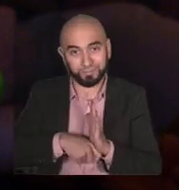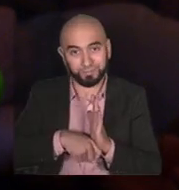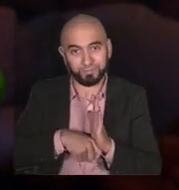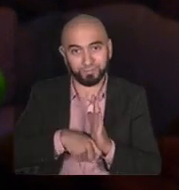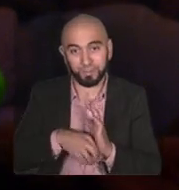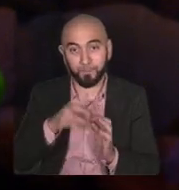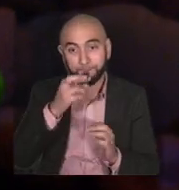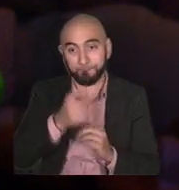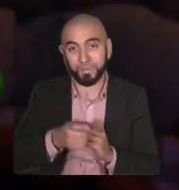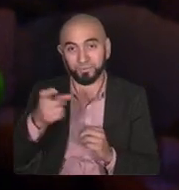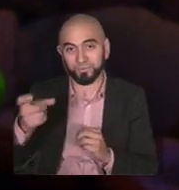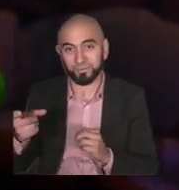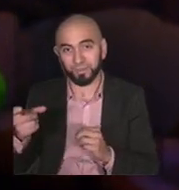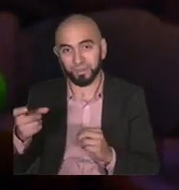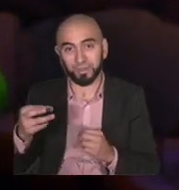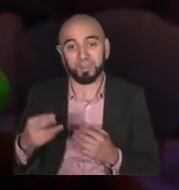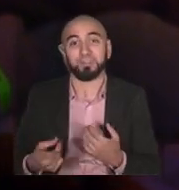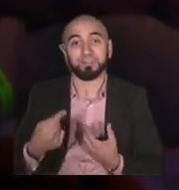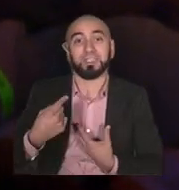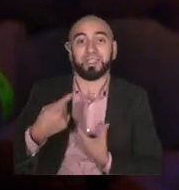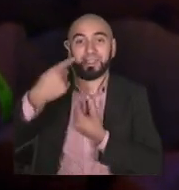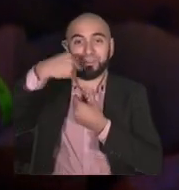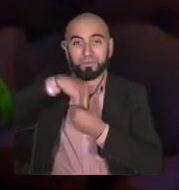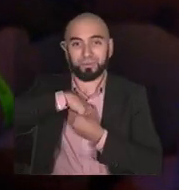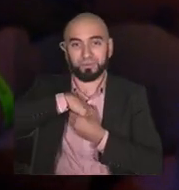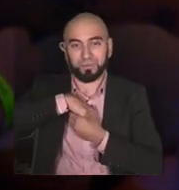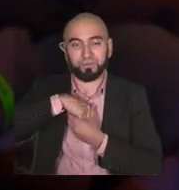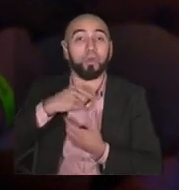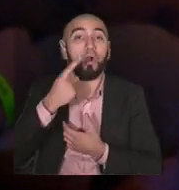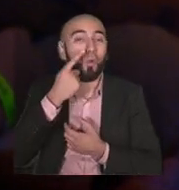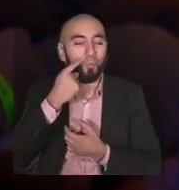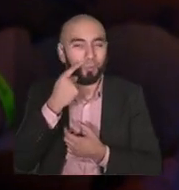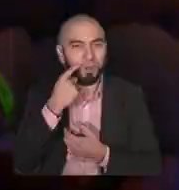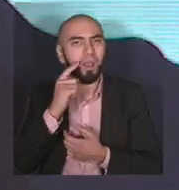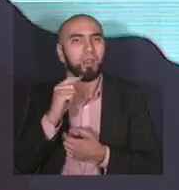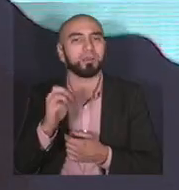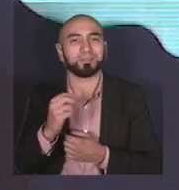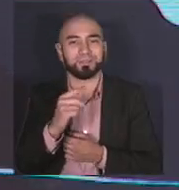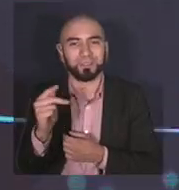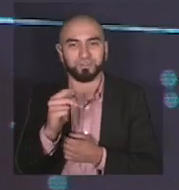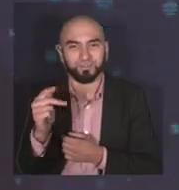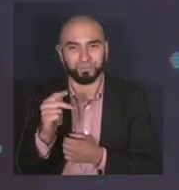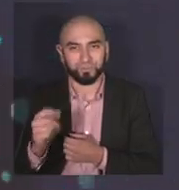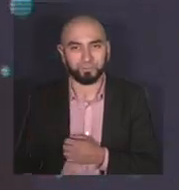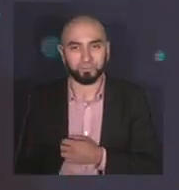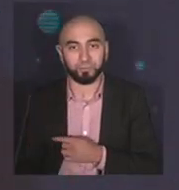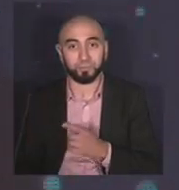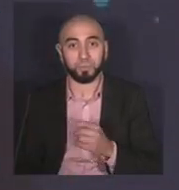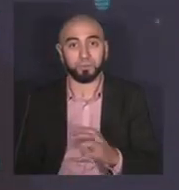las personas, los hombres introvertidos tienen relaciones sexuales? 3.